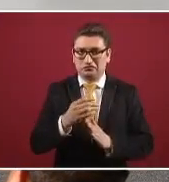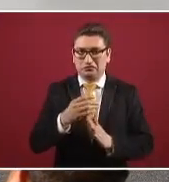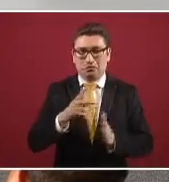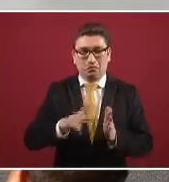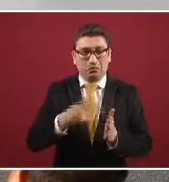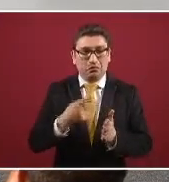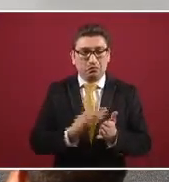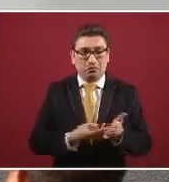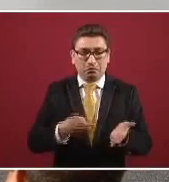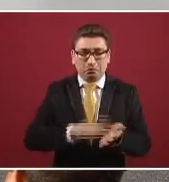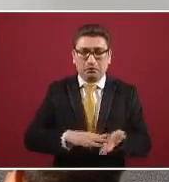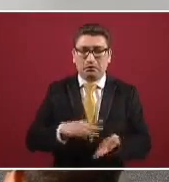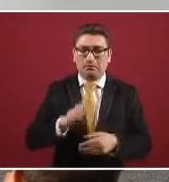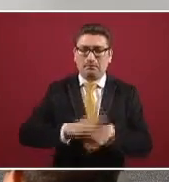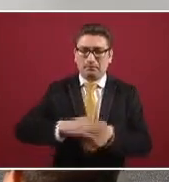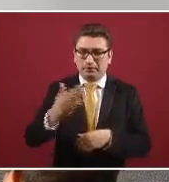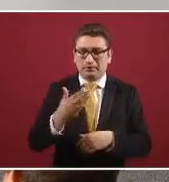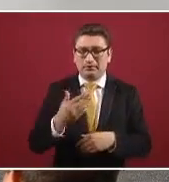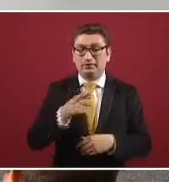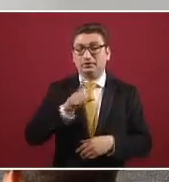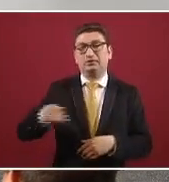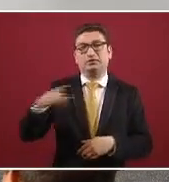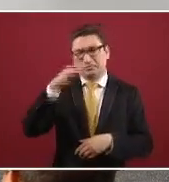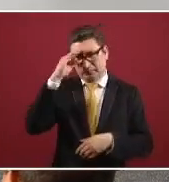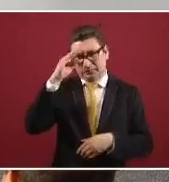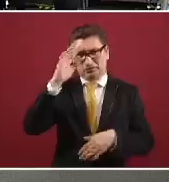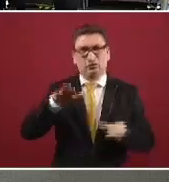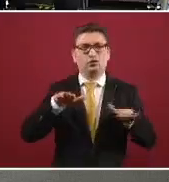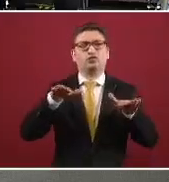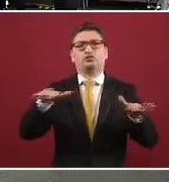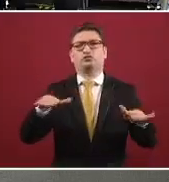Tenían un estimado para el aeropuerto de 300,000.